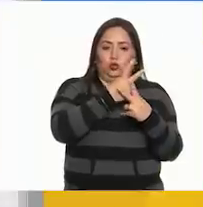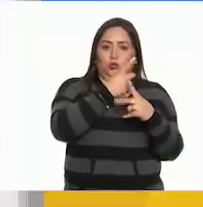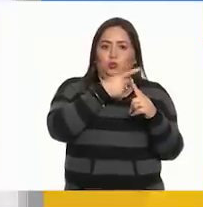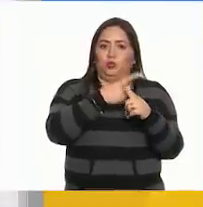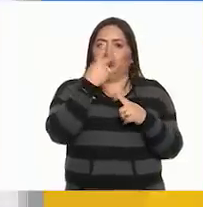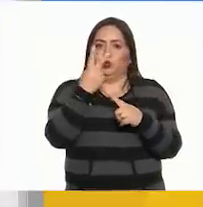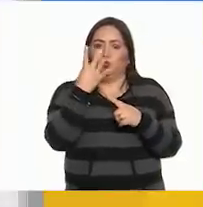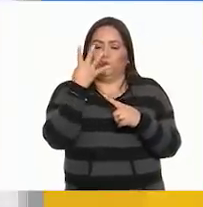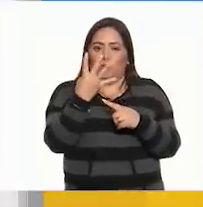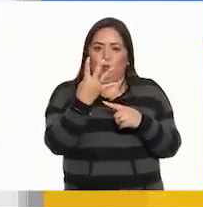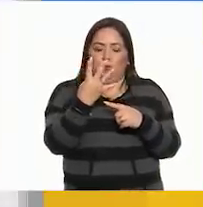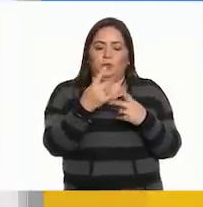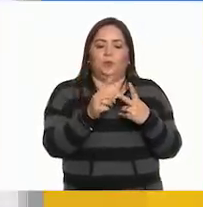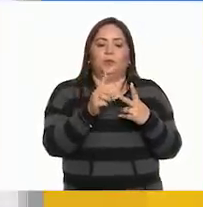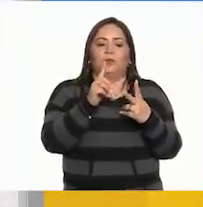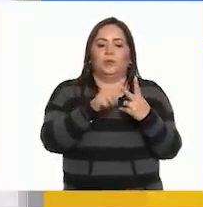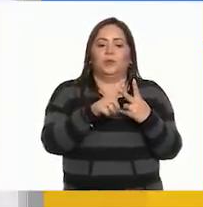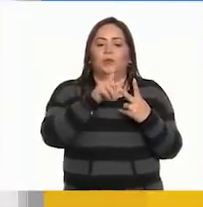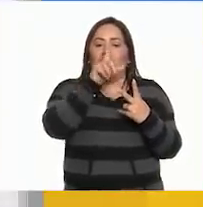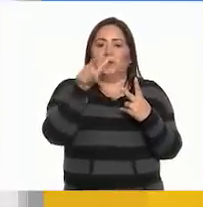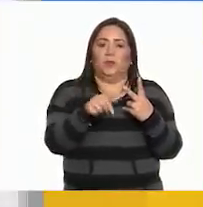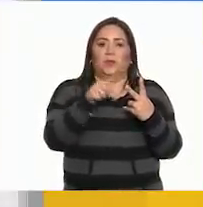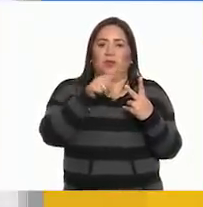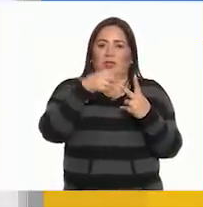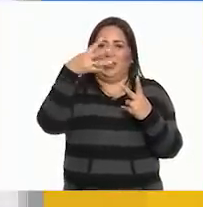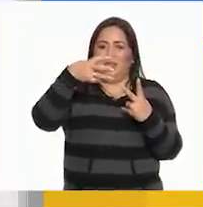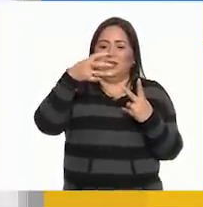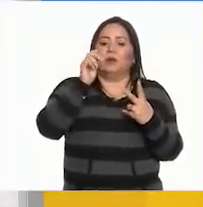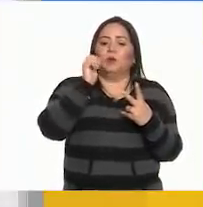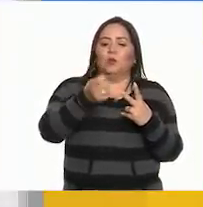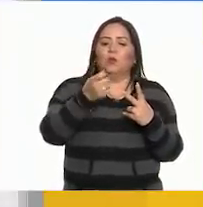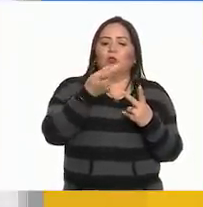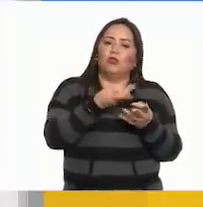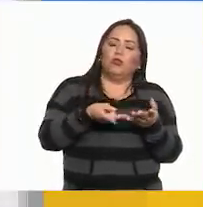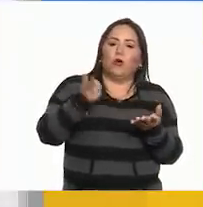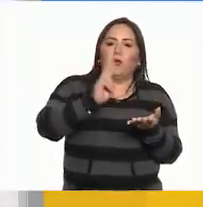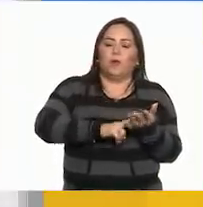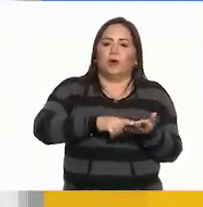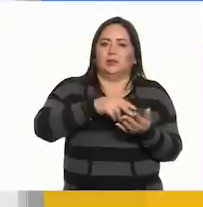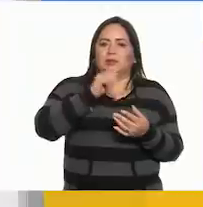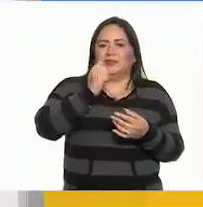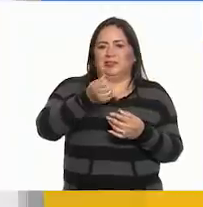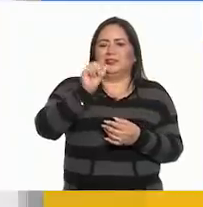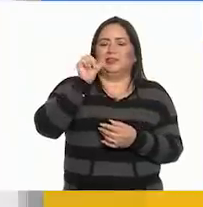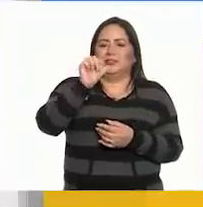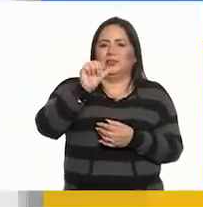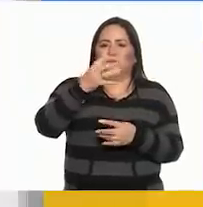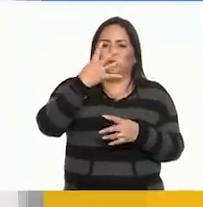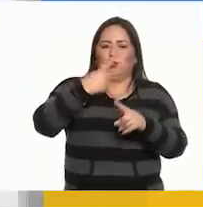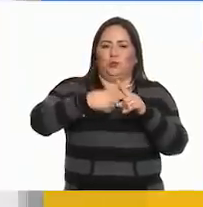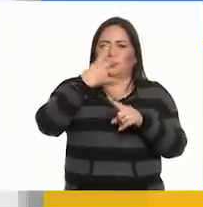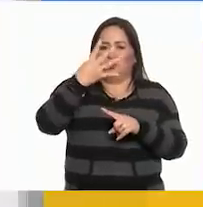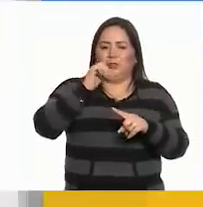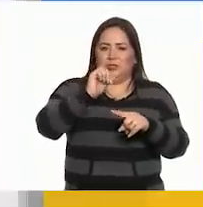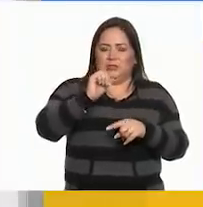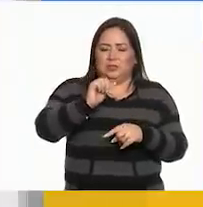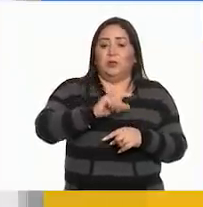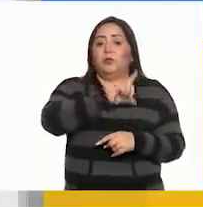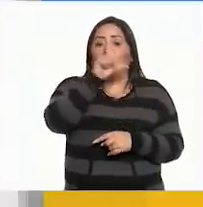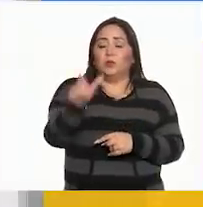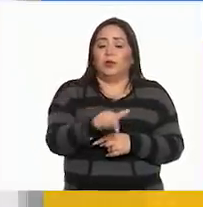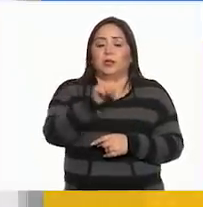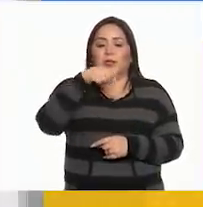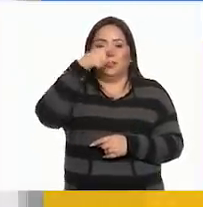2, que son 4. En la figura 3 hay el doble de cada lado, es decir, 4 por 4, 16. En